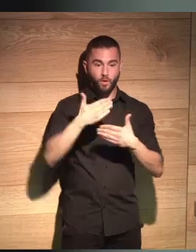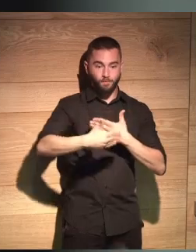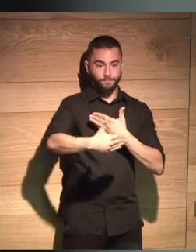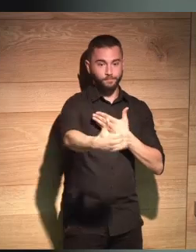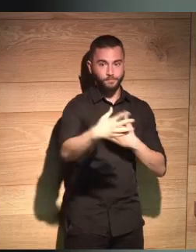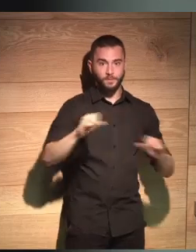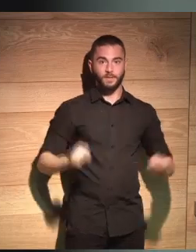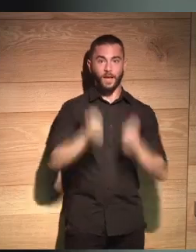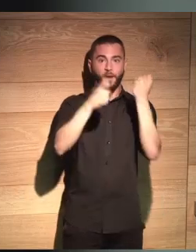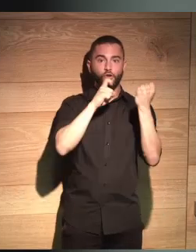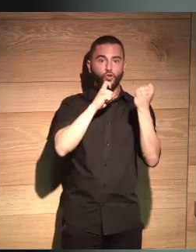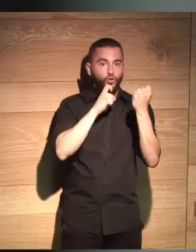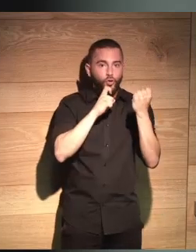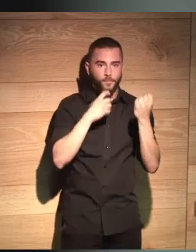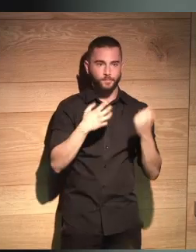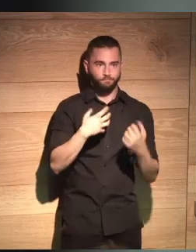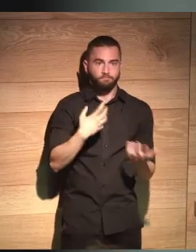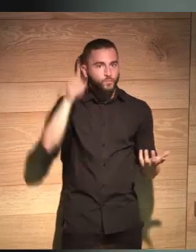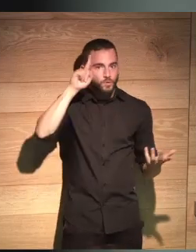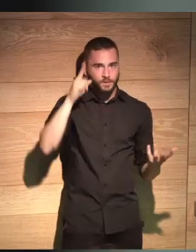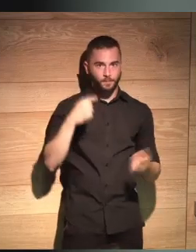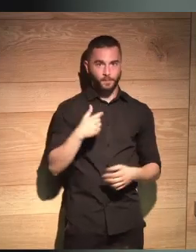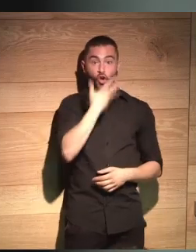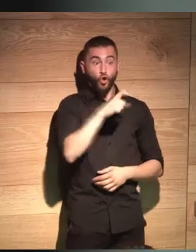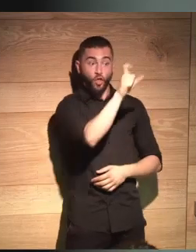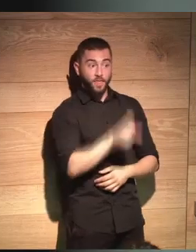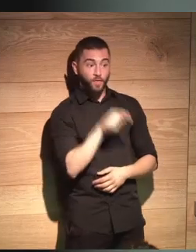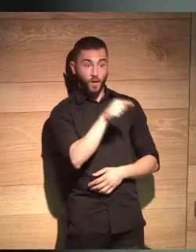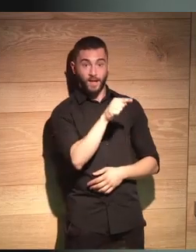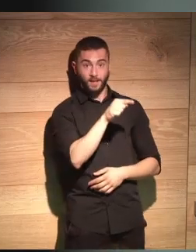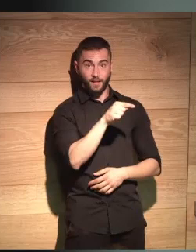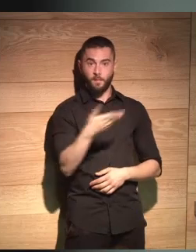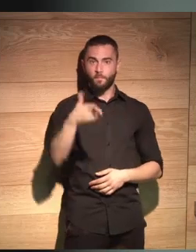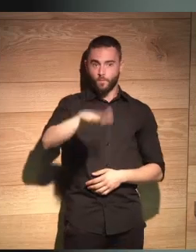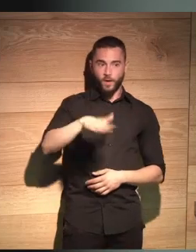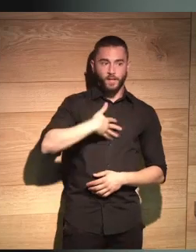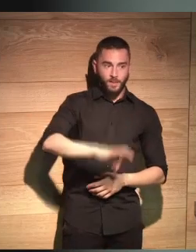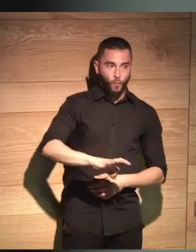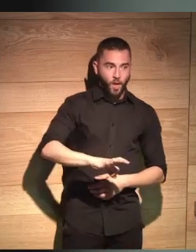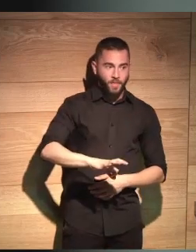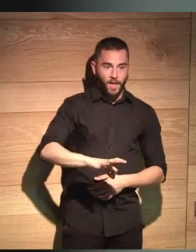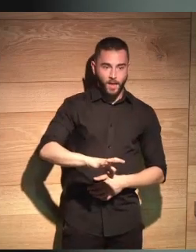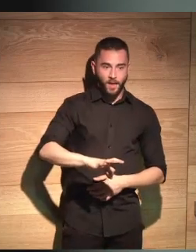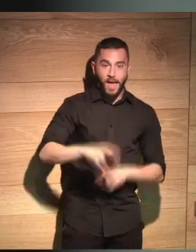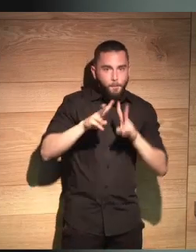sobrevivir. Pero te he conocido a ti, en principio se puede morir. No.